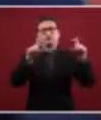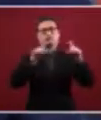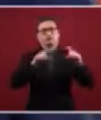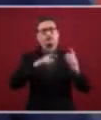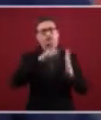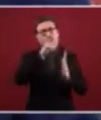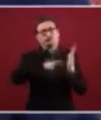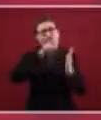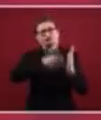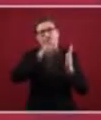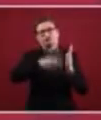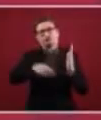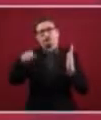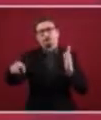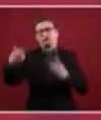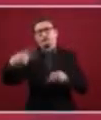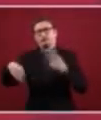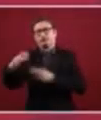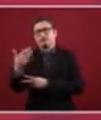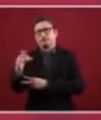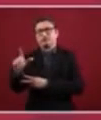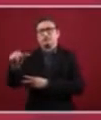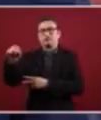columnas la llegada de Celaya.